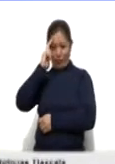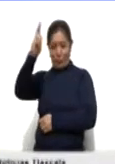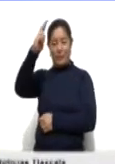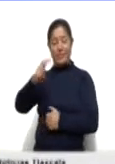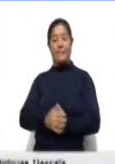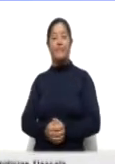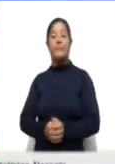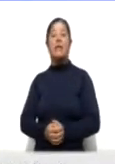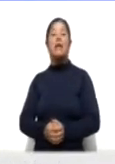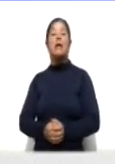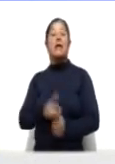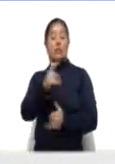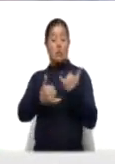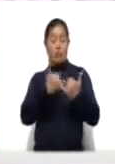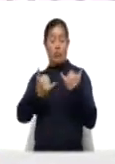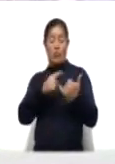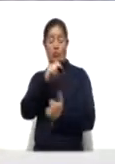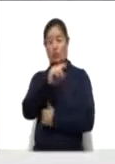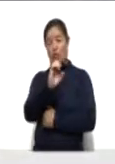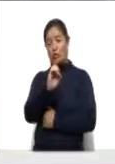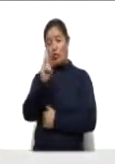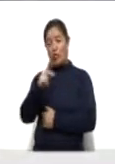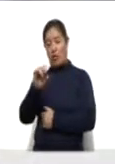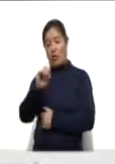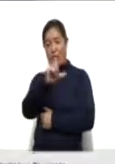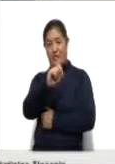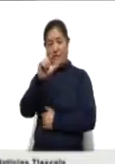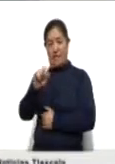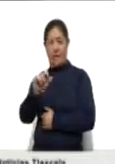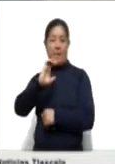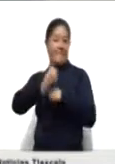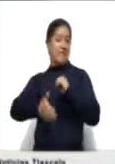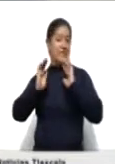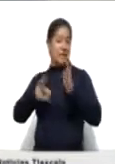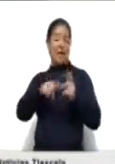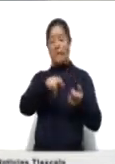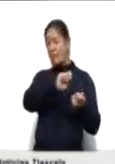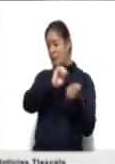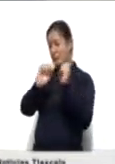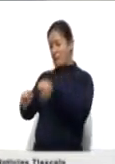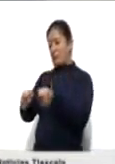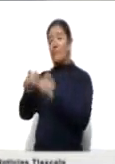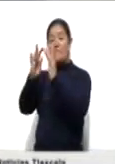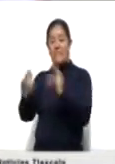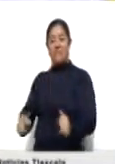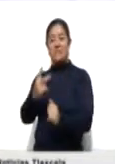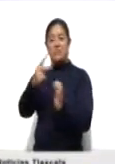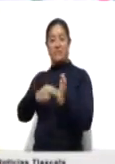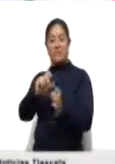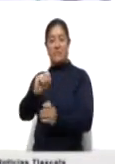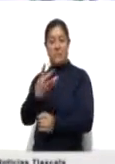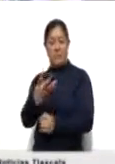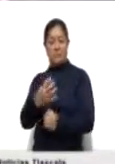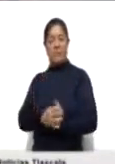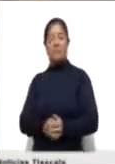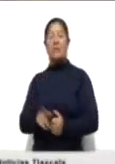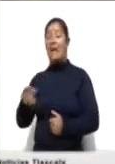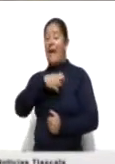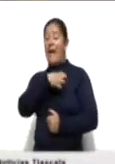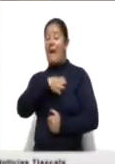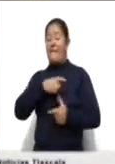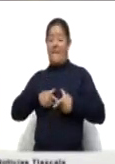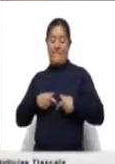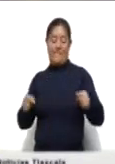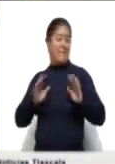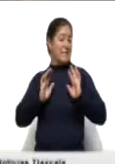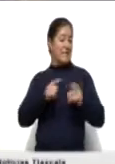Tokio 2020 que llegaron a su fin y con ello también le pasan la estafeta a París 2024. La capital japonesa